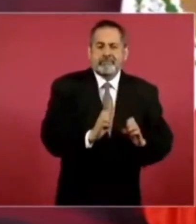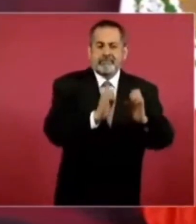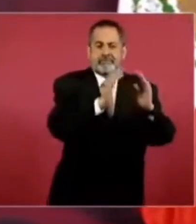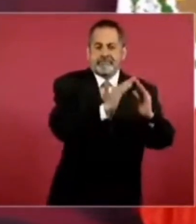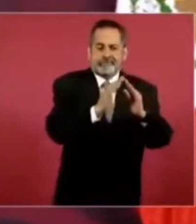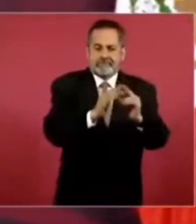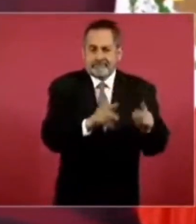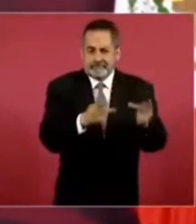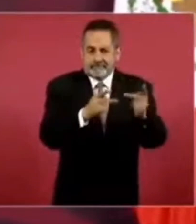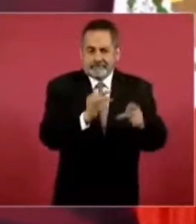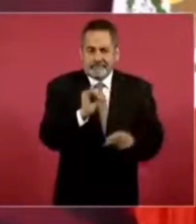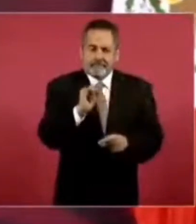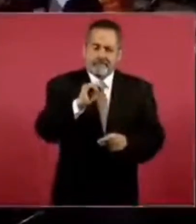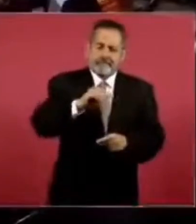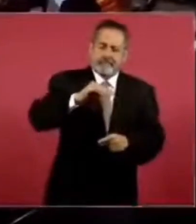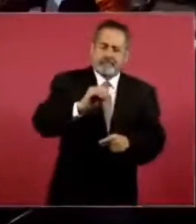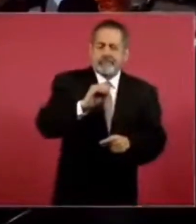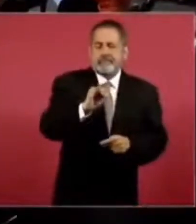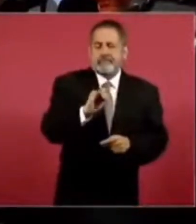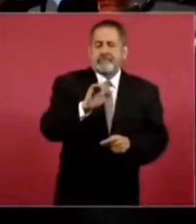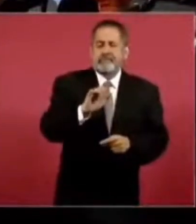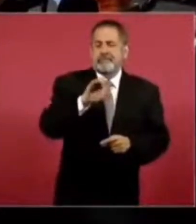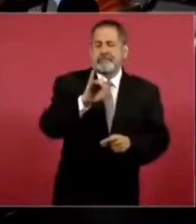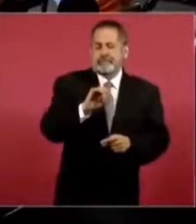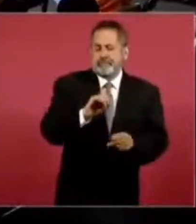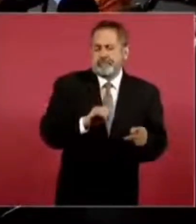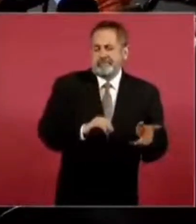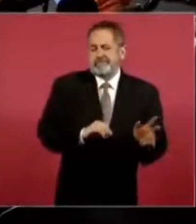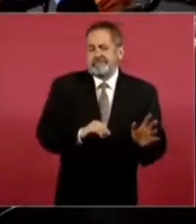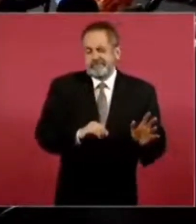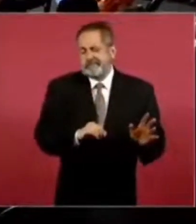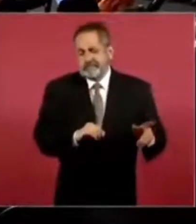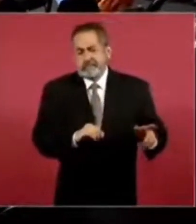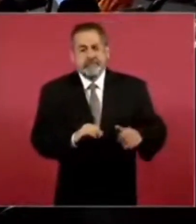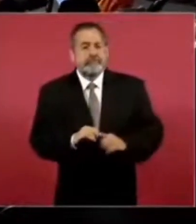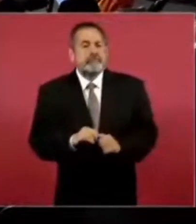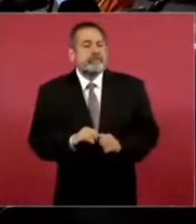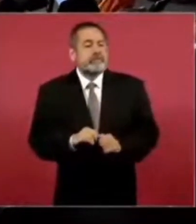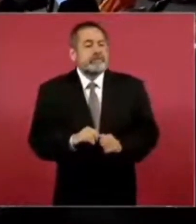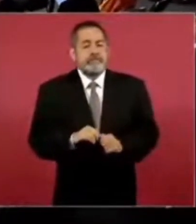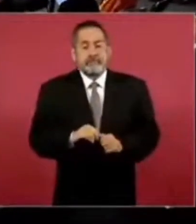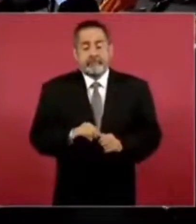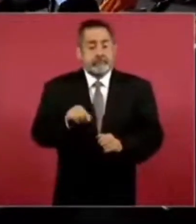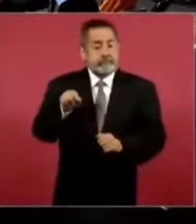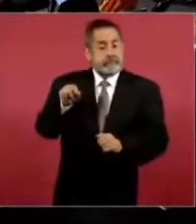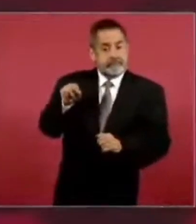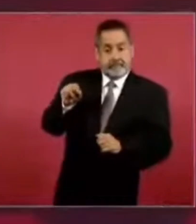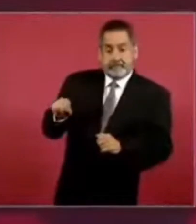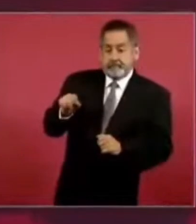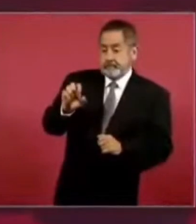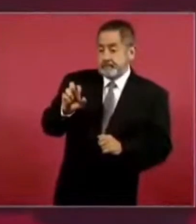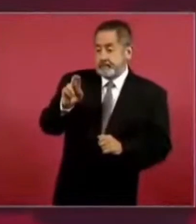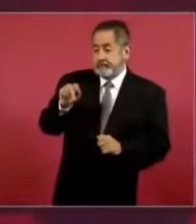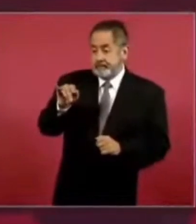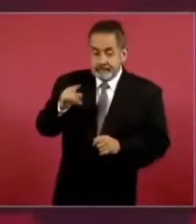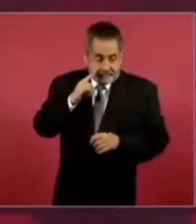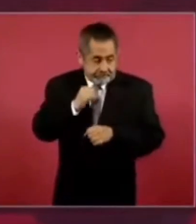está metido con cuestiones de un partido o sea están